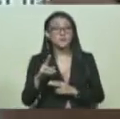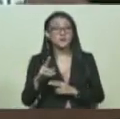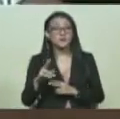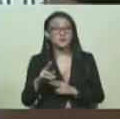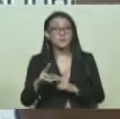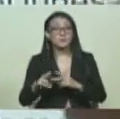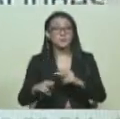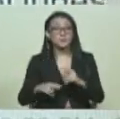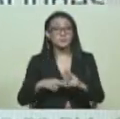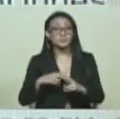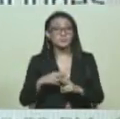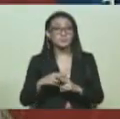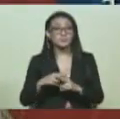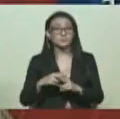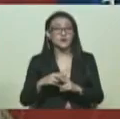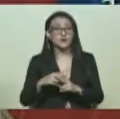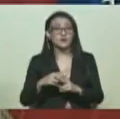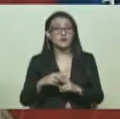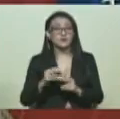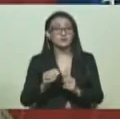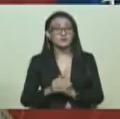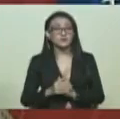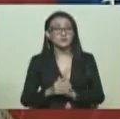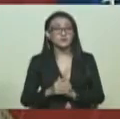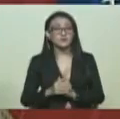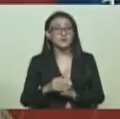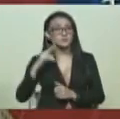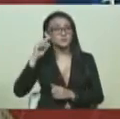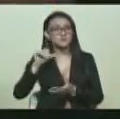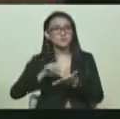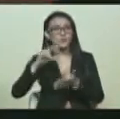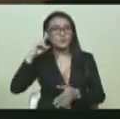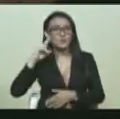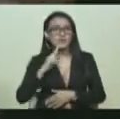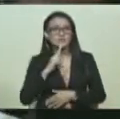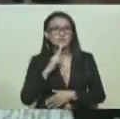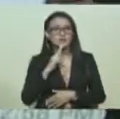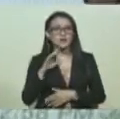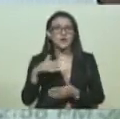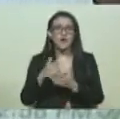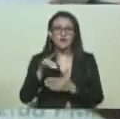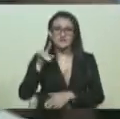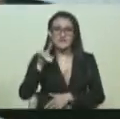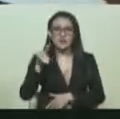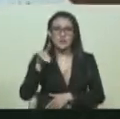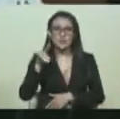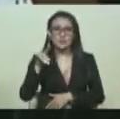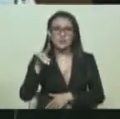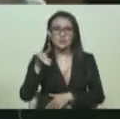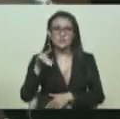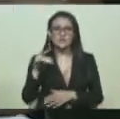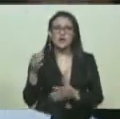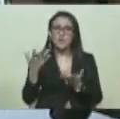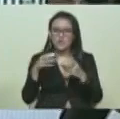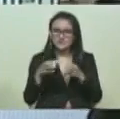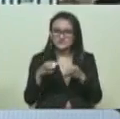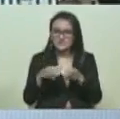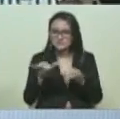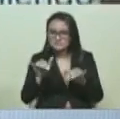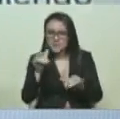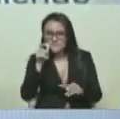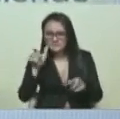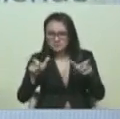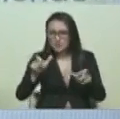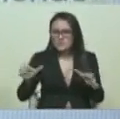día y al mismo tiempo. Yo les di a todos hasta el lunes para buscar lo que necesitaban y organizar su gente en